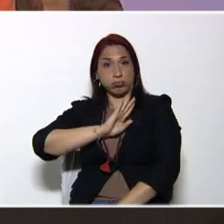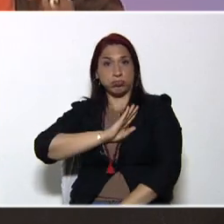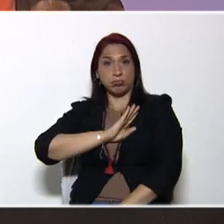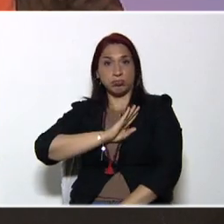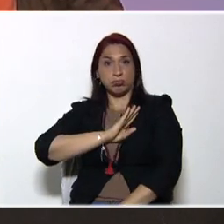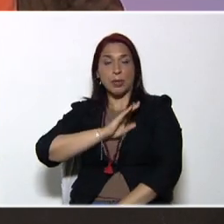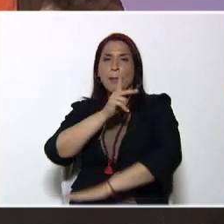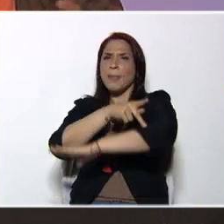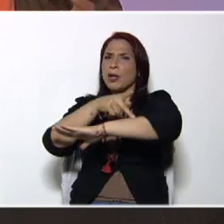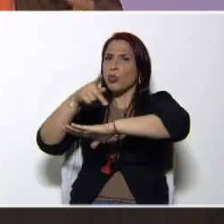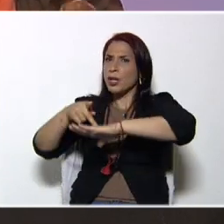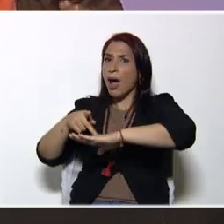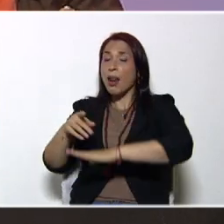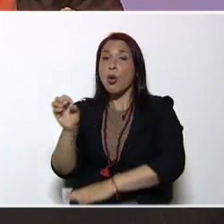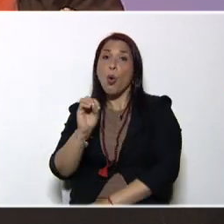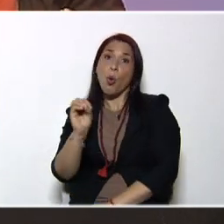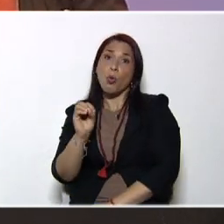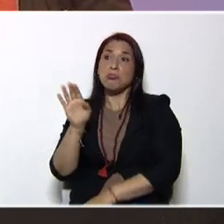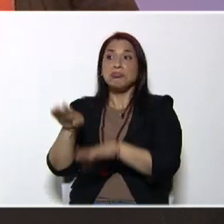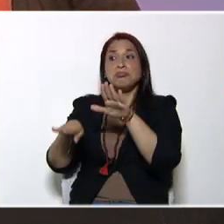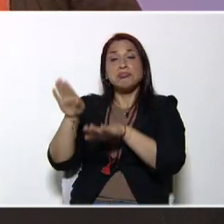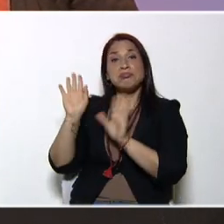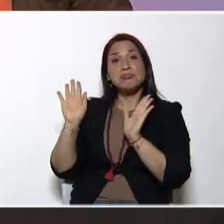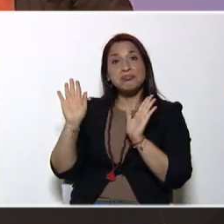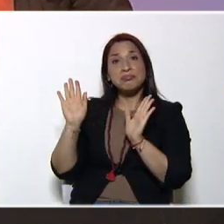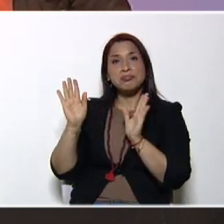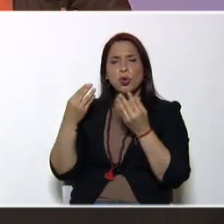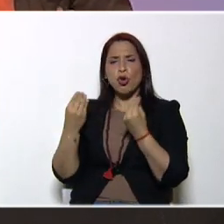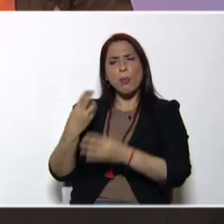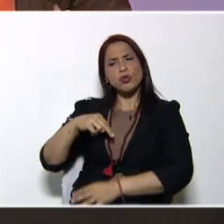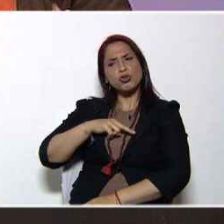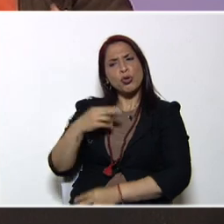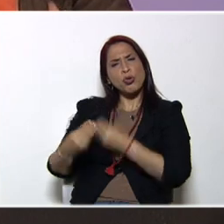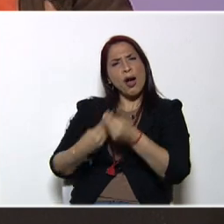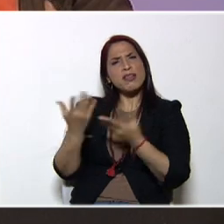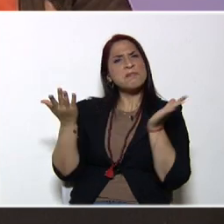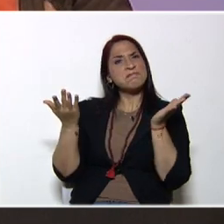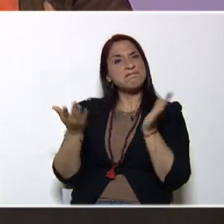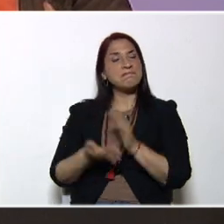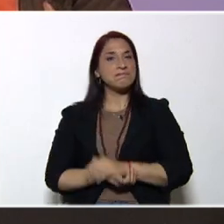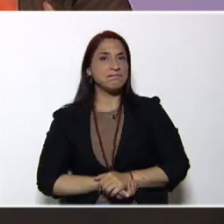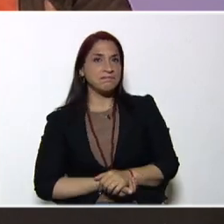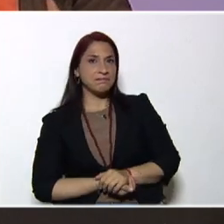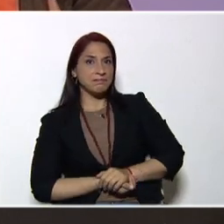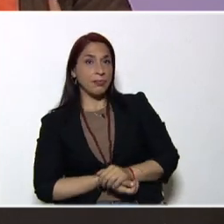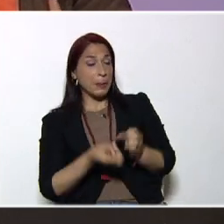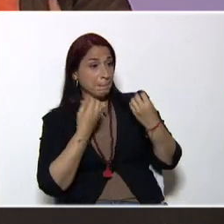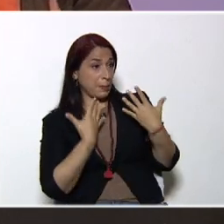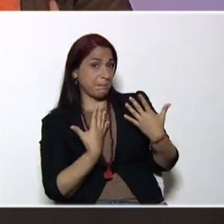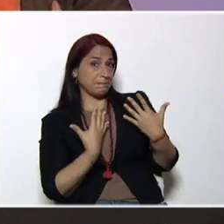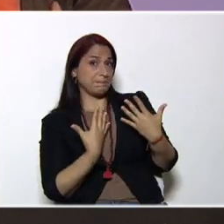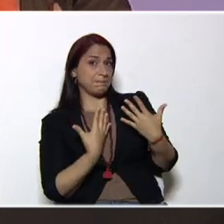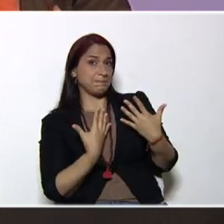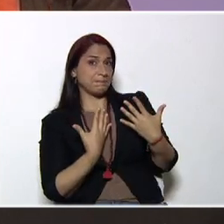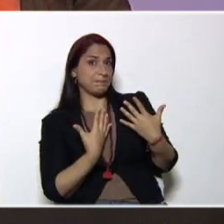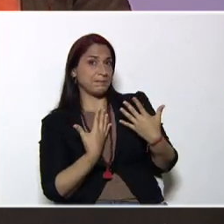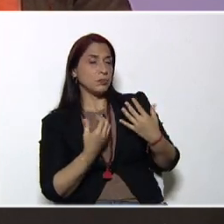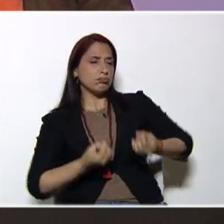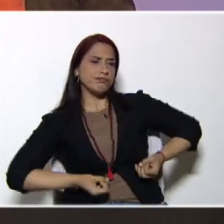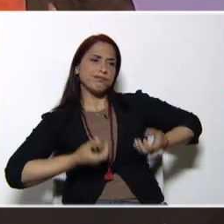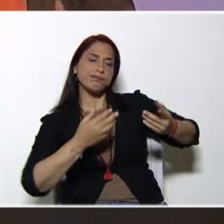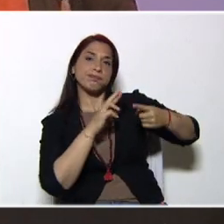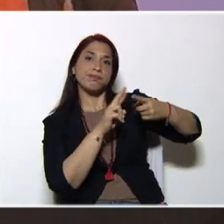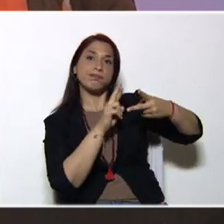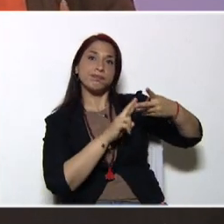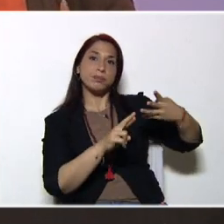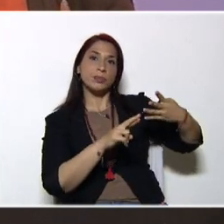digamos, parroquial o alternativa? ¿Cómo haríamos en ese caso, Andrés? Bueno, les traigo como recurso